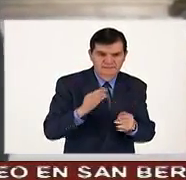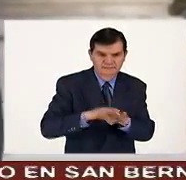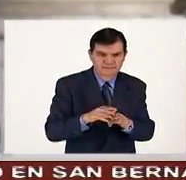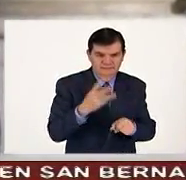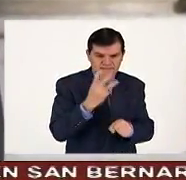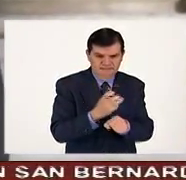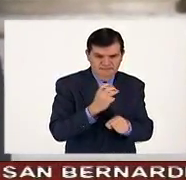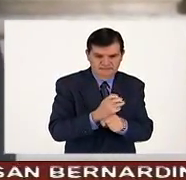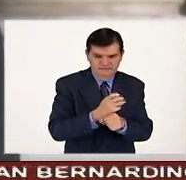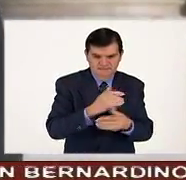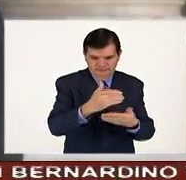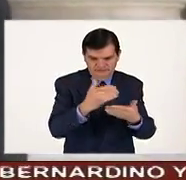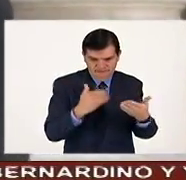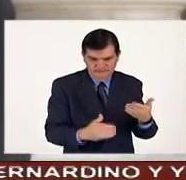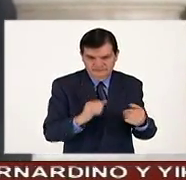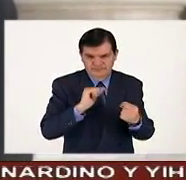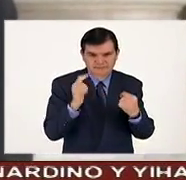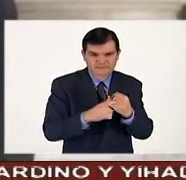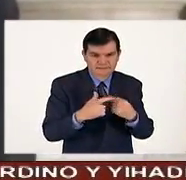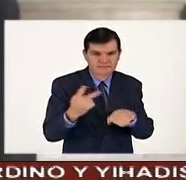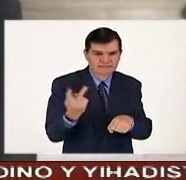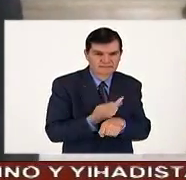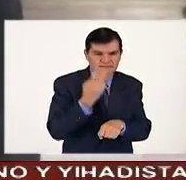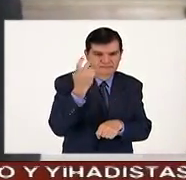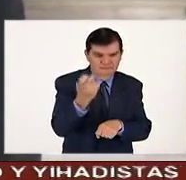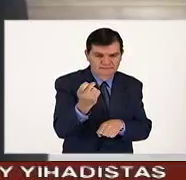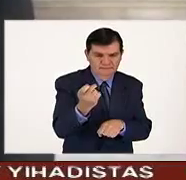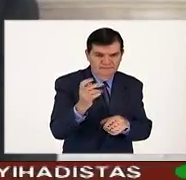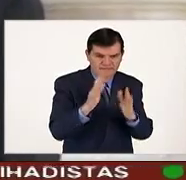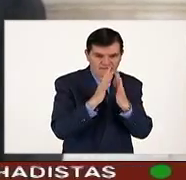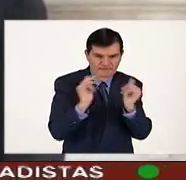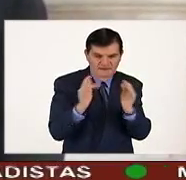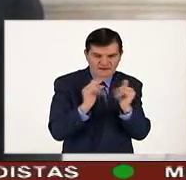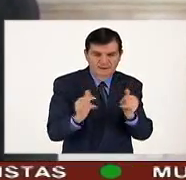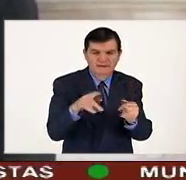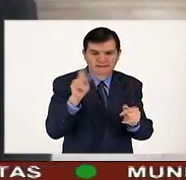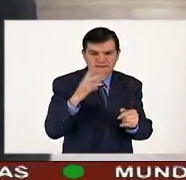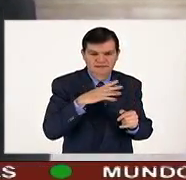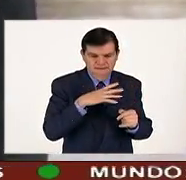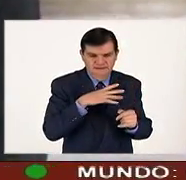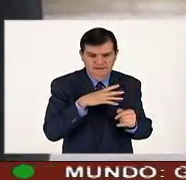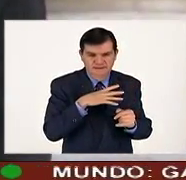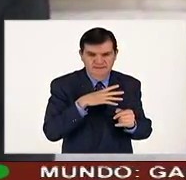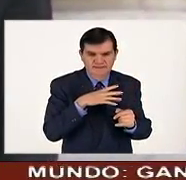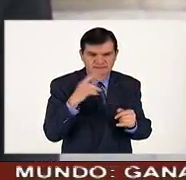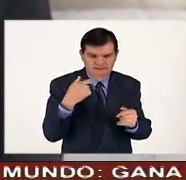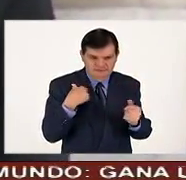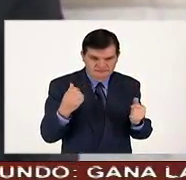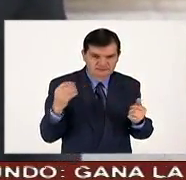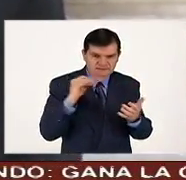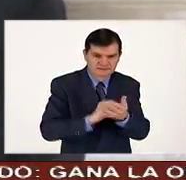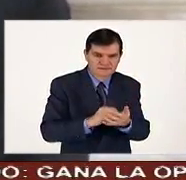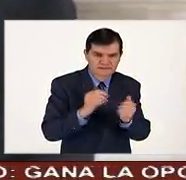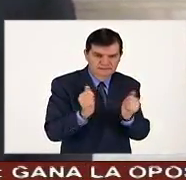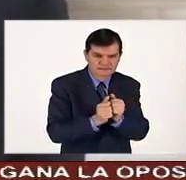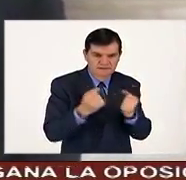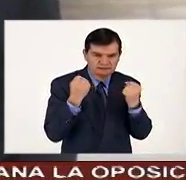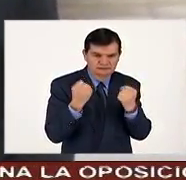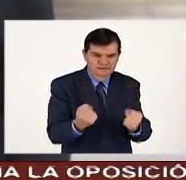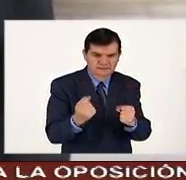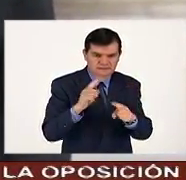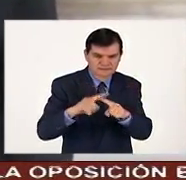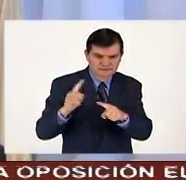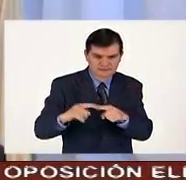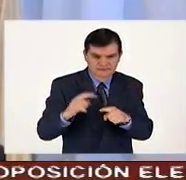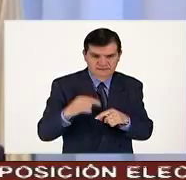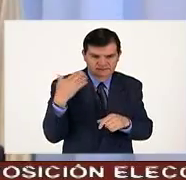fuerza. Algo está ocurriendo en Francia, pero tiene mucho que ver con el surgimiento o el fortalecimiento de la